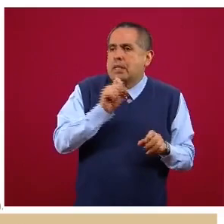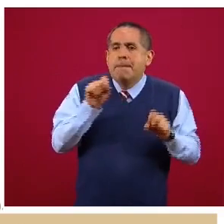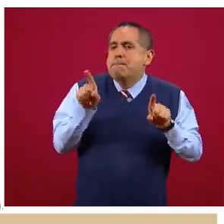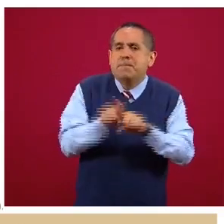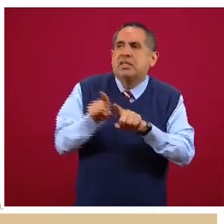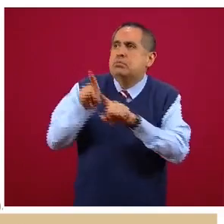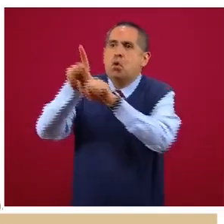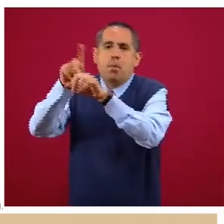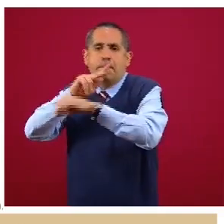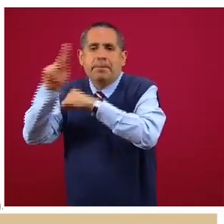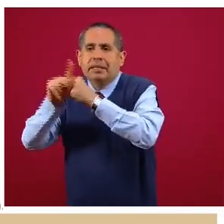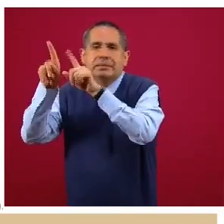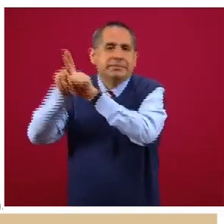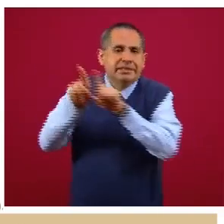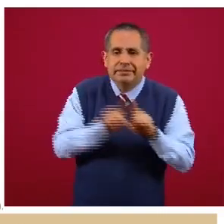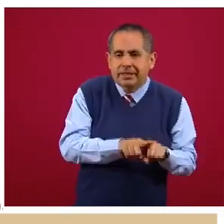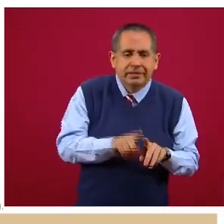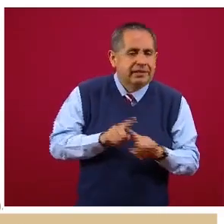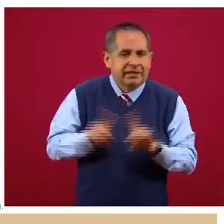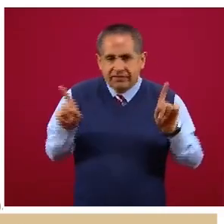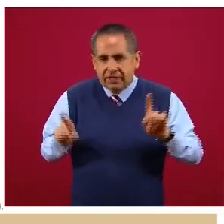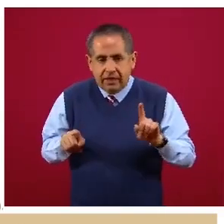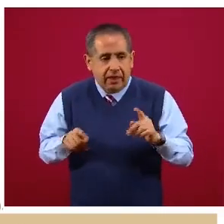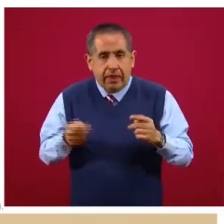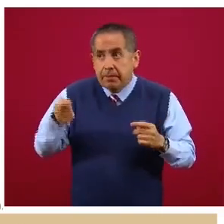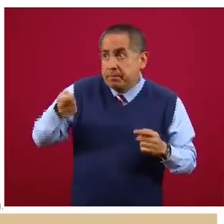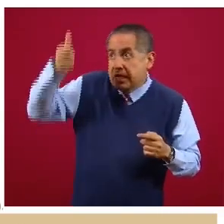en el calendario